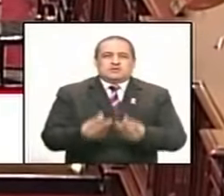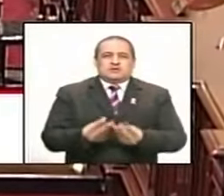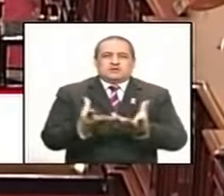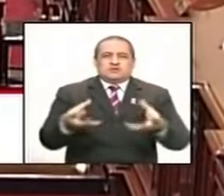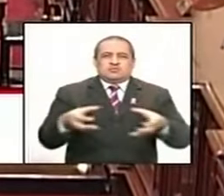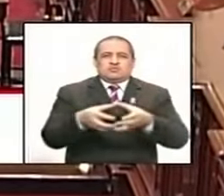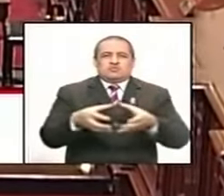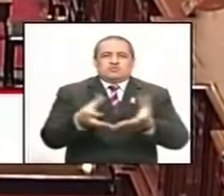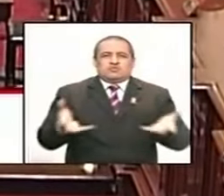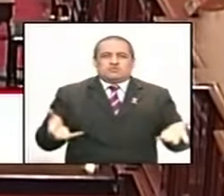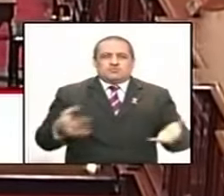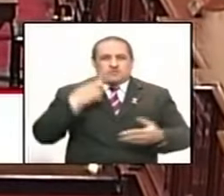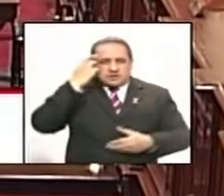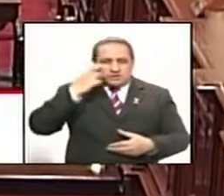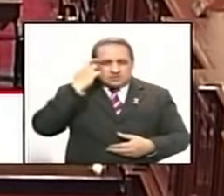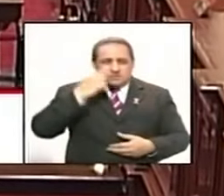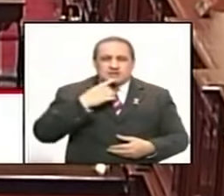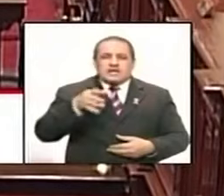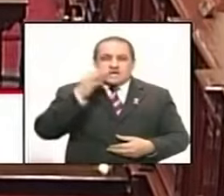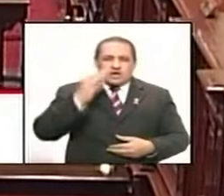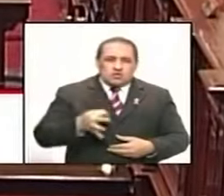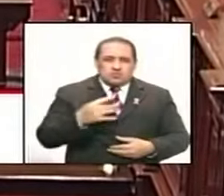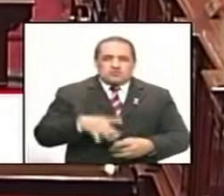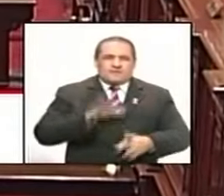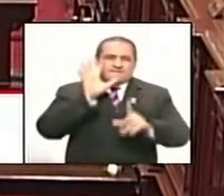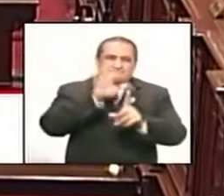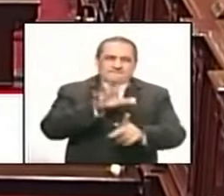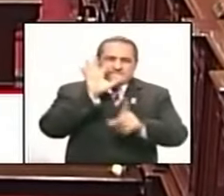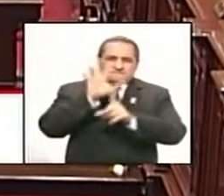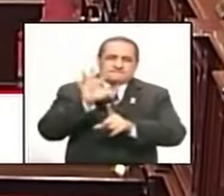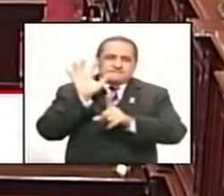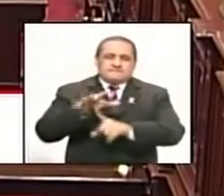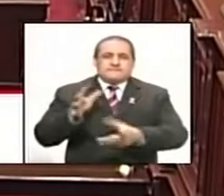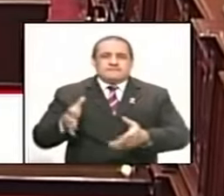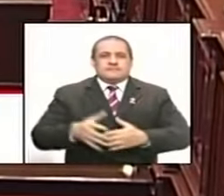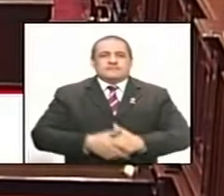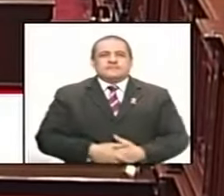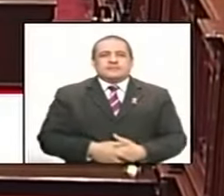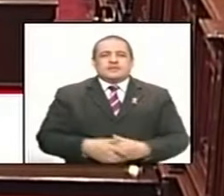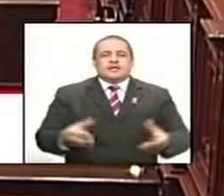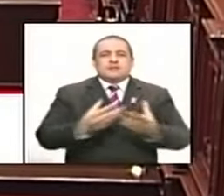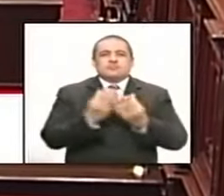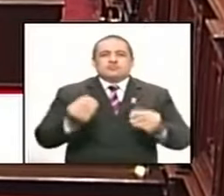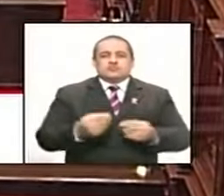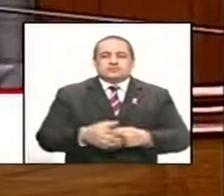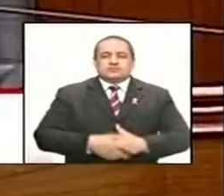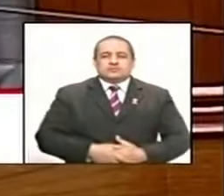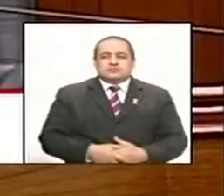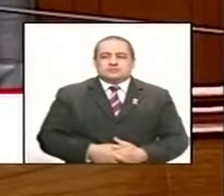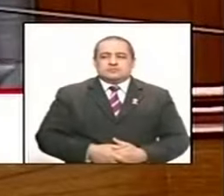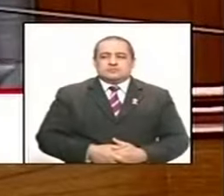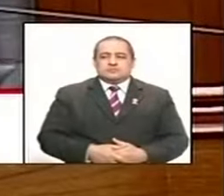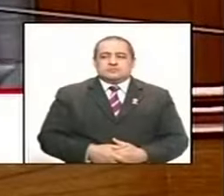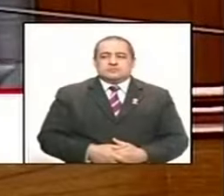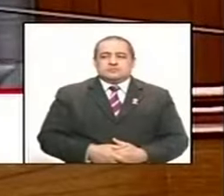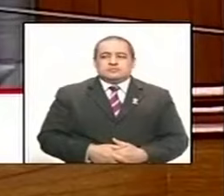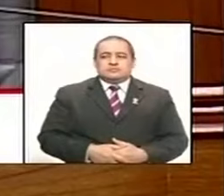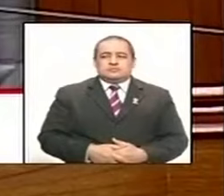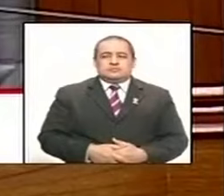minoritaria bancada que justamente amedrenta a los postulantes.